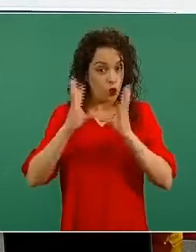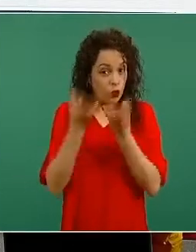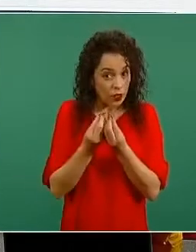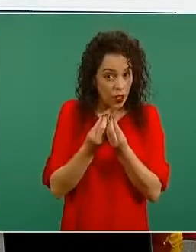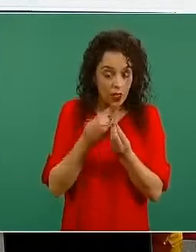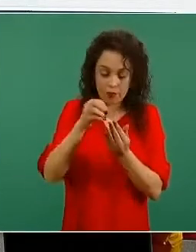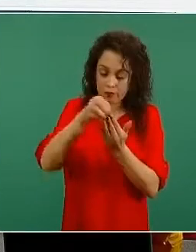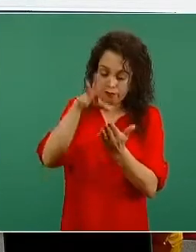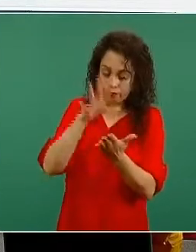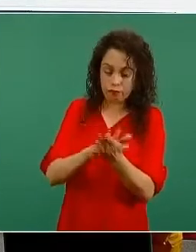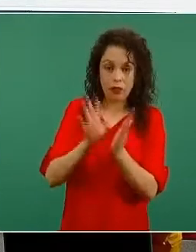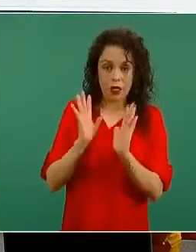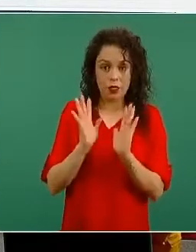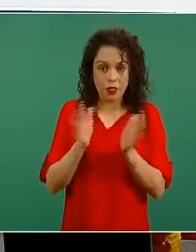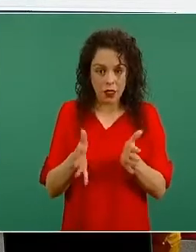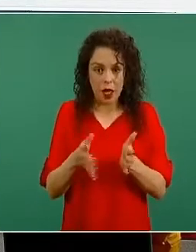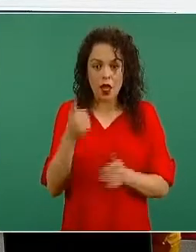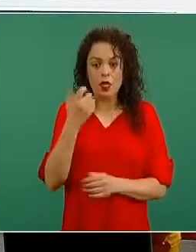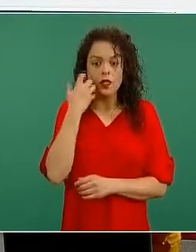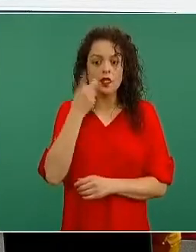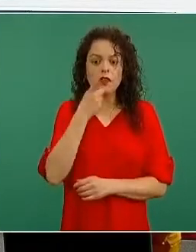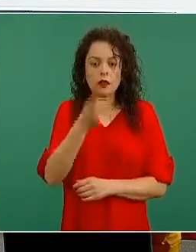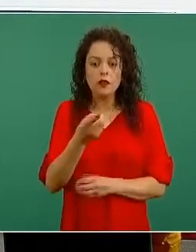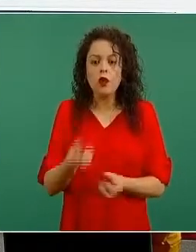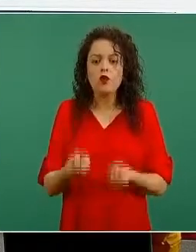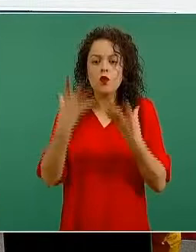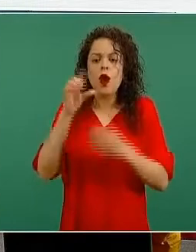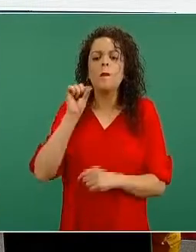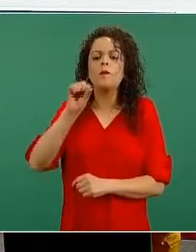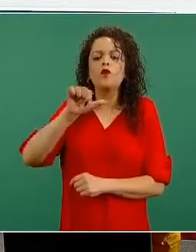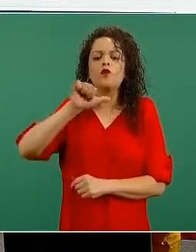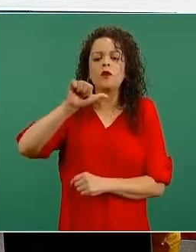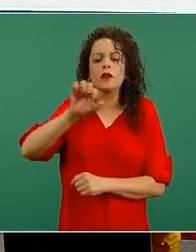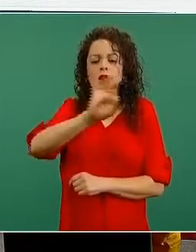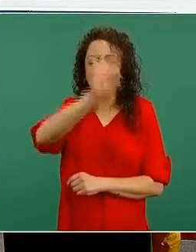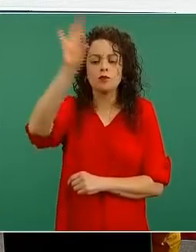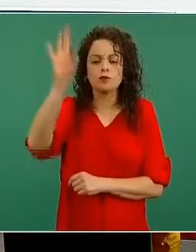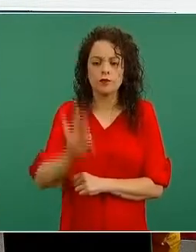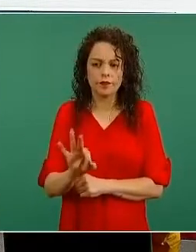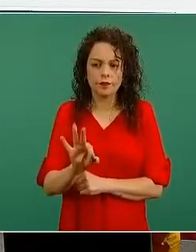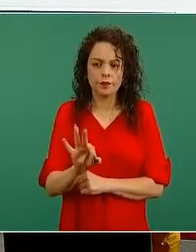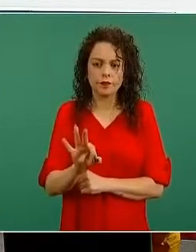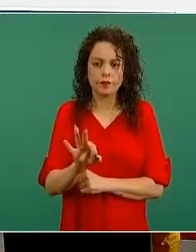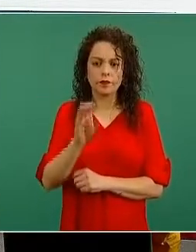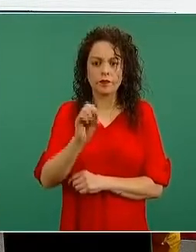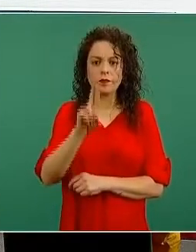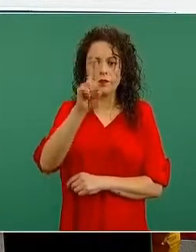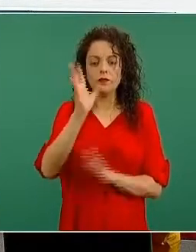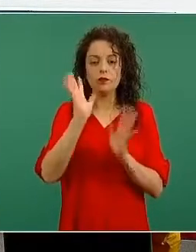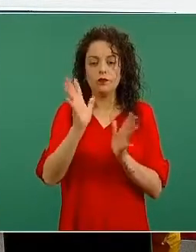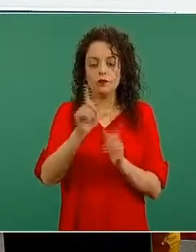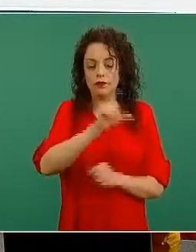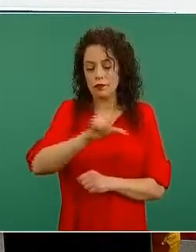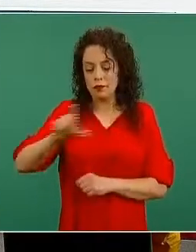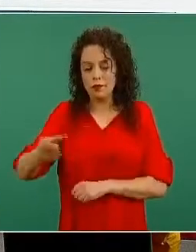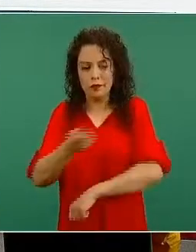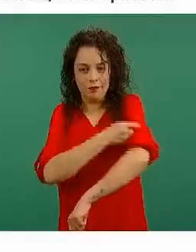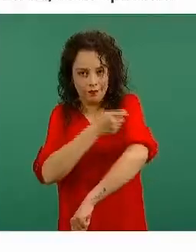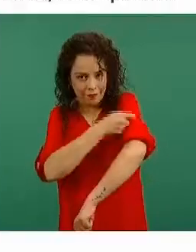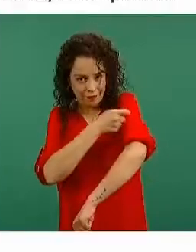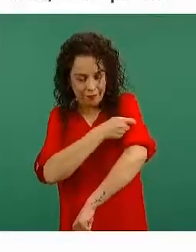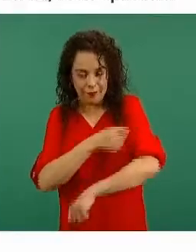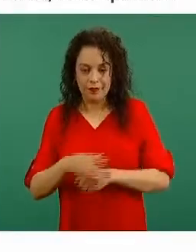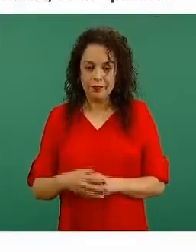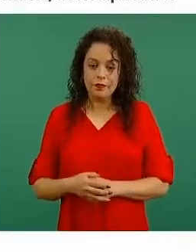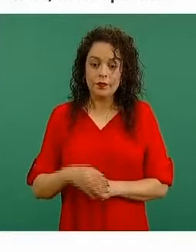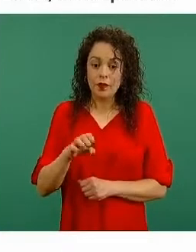sido registradas, y esto representa 0.16% por las dosis aplicadas. La distribución de edad